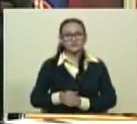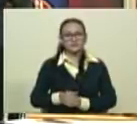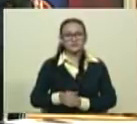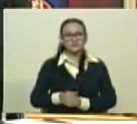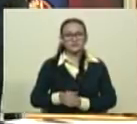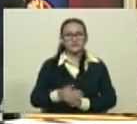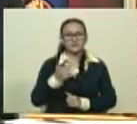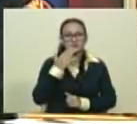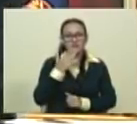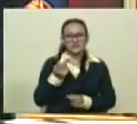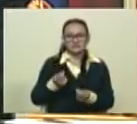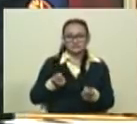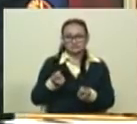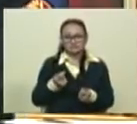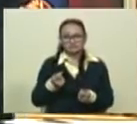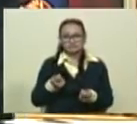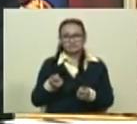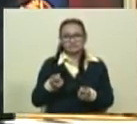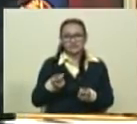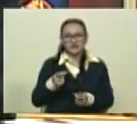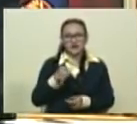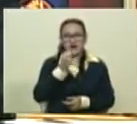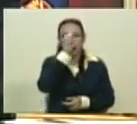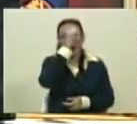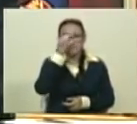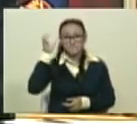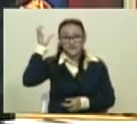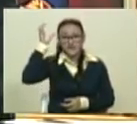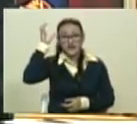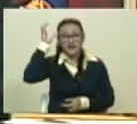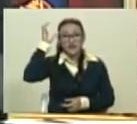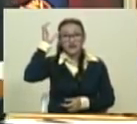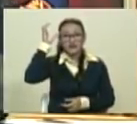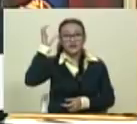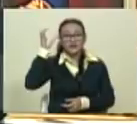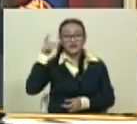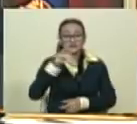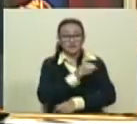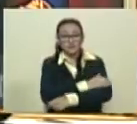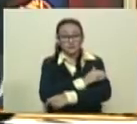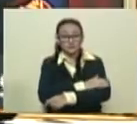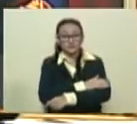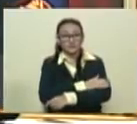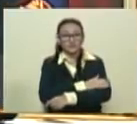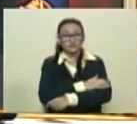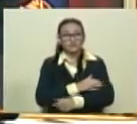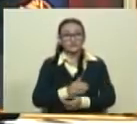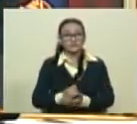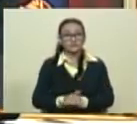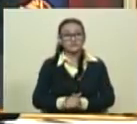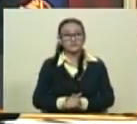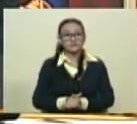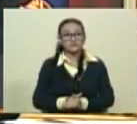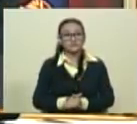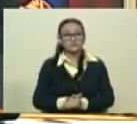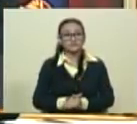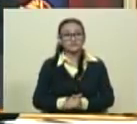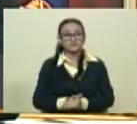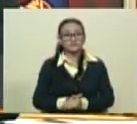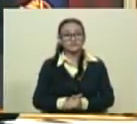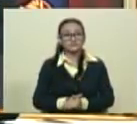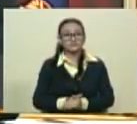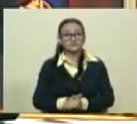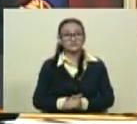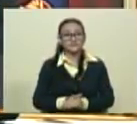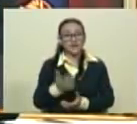frente a un recurso del señor Enrique Capriles Radosky, le suena, ¿verdad? Enrique Capriles Radosky, quien